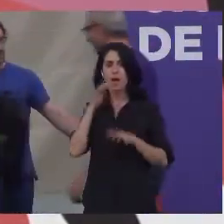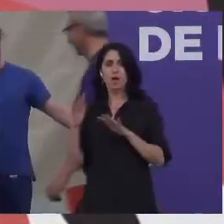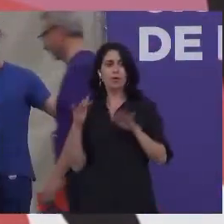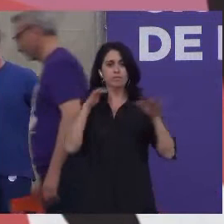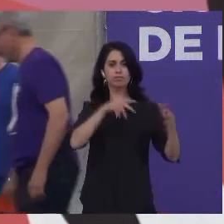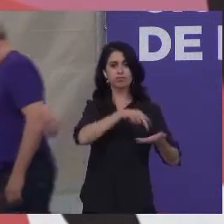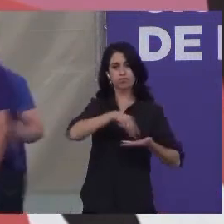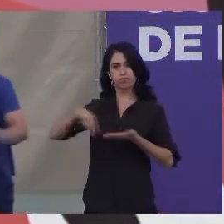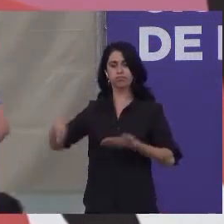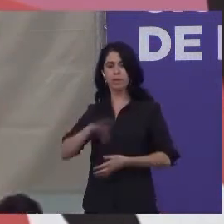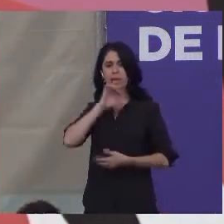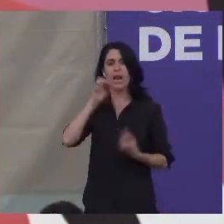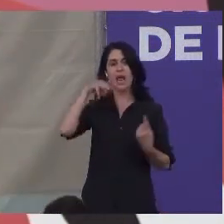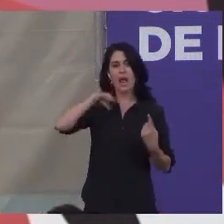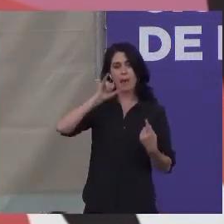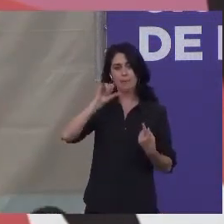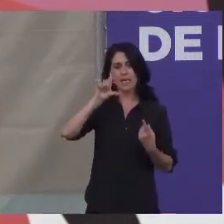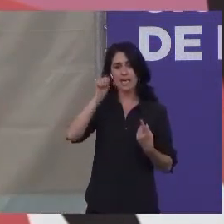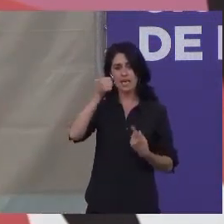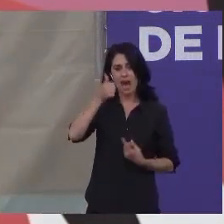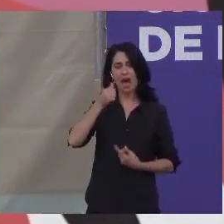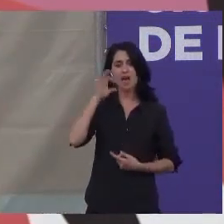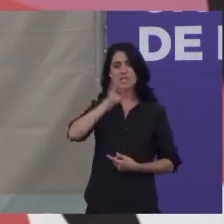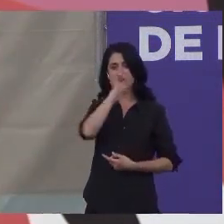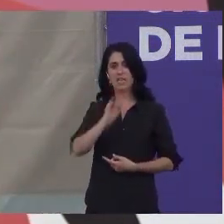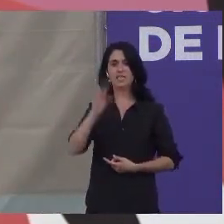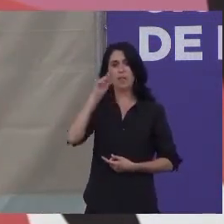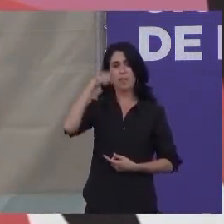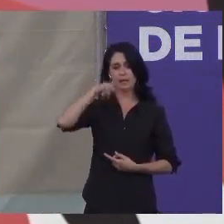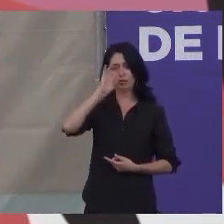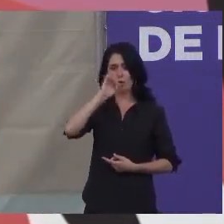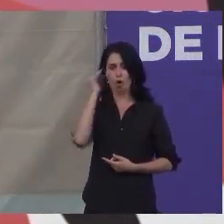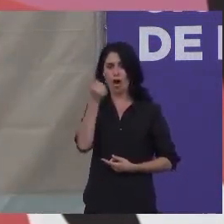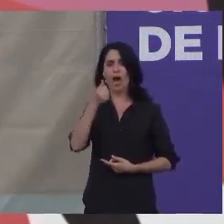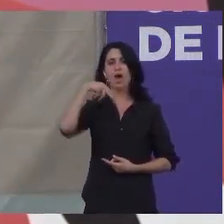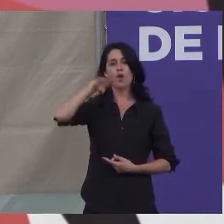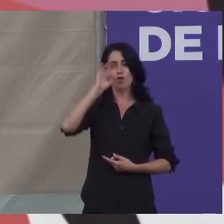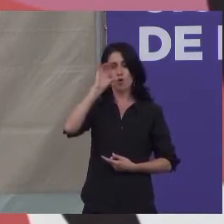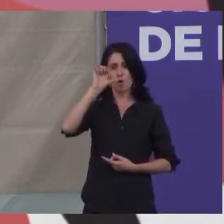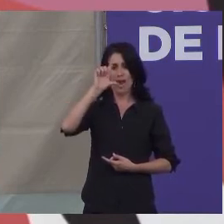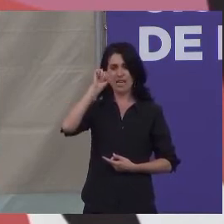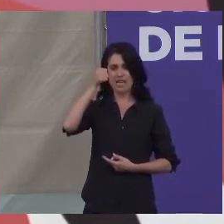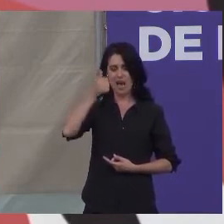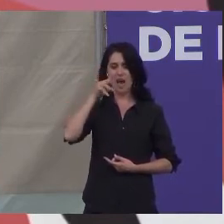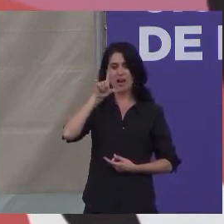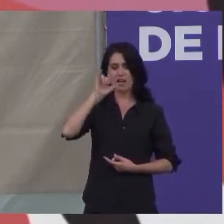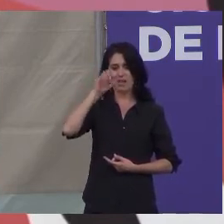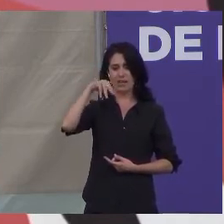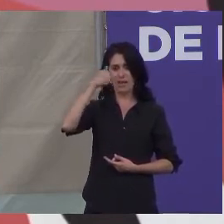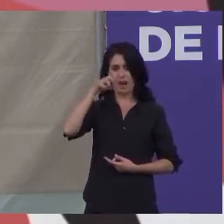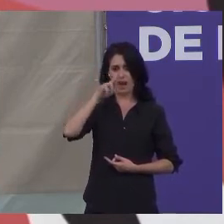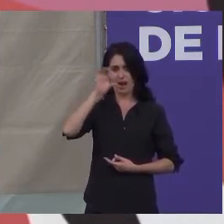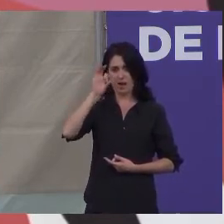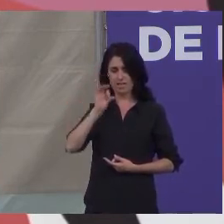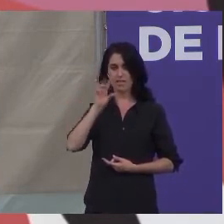Van a hablar ahora Emilia Sánchez Pantoja, Noelia Olivares, Virginia Ten y Beatriz